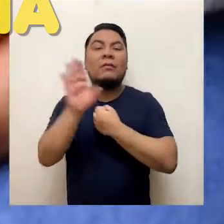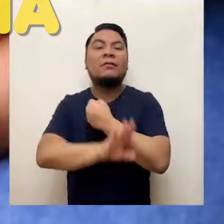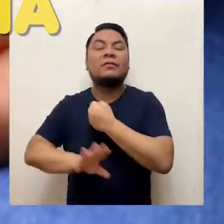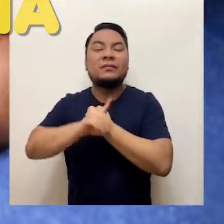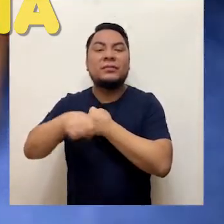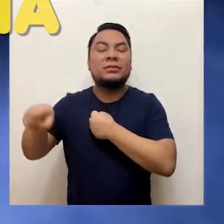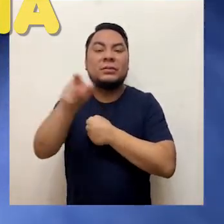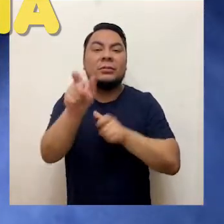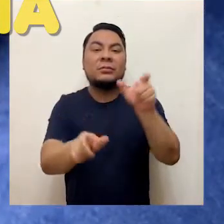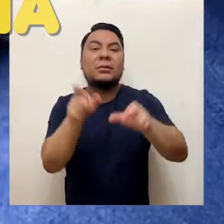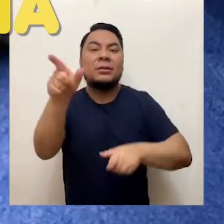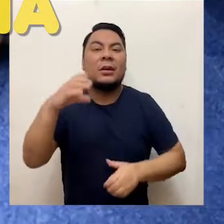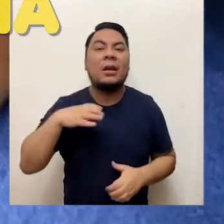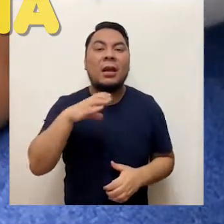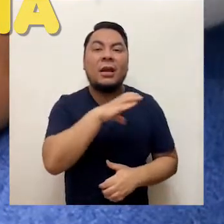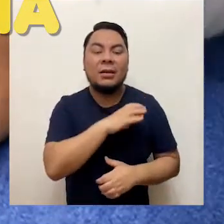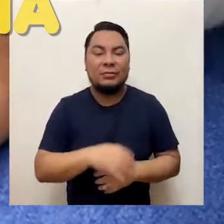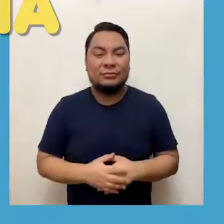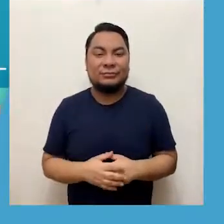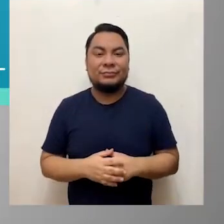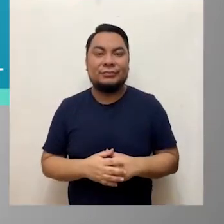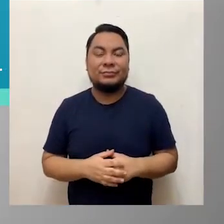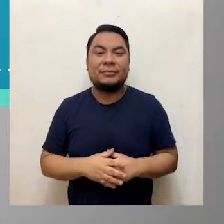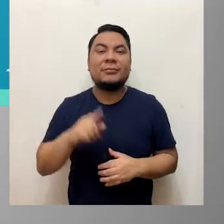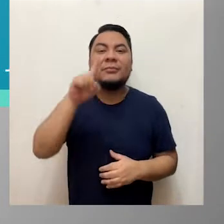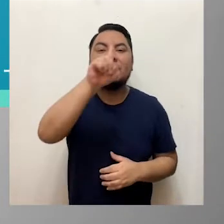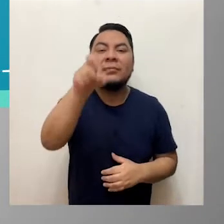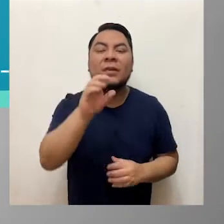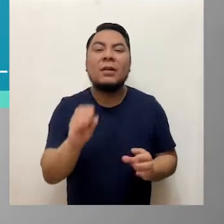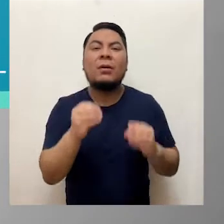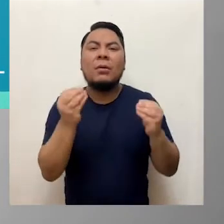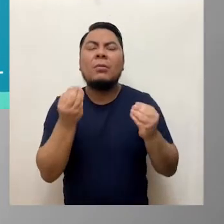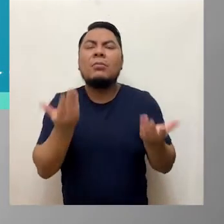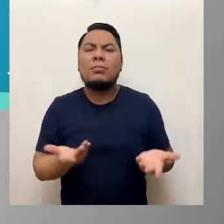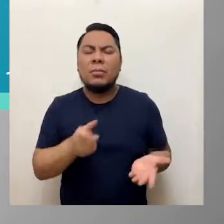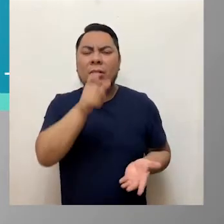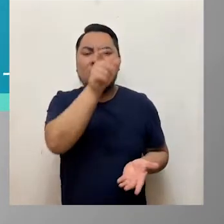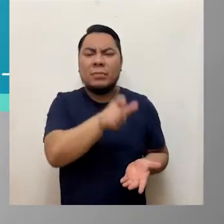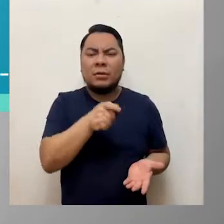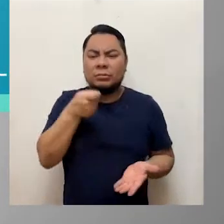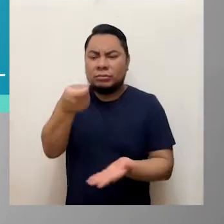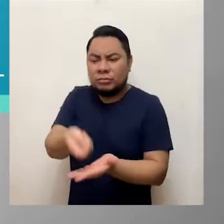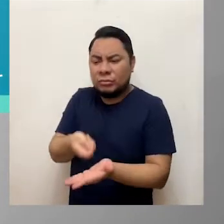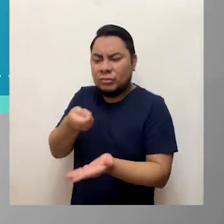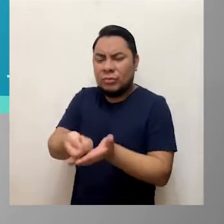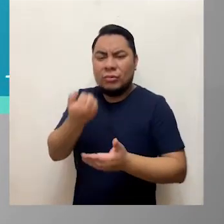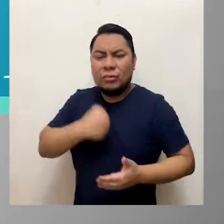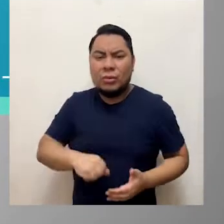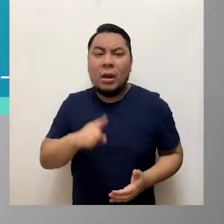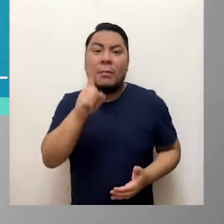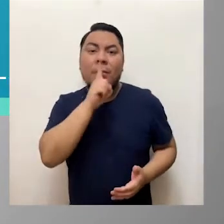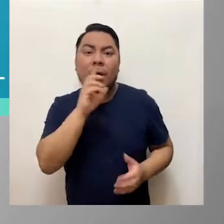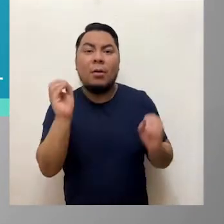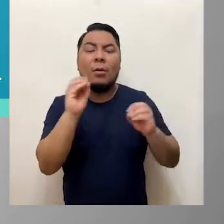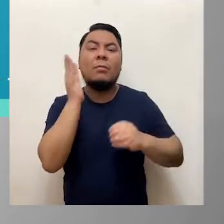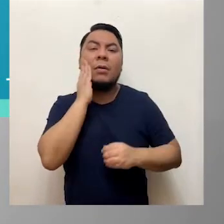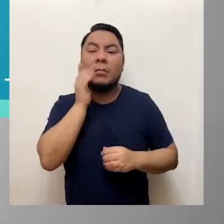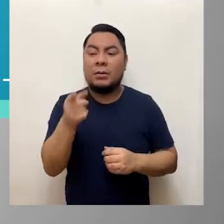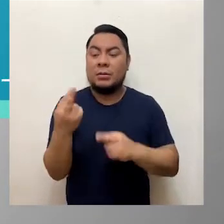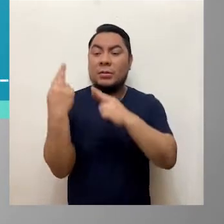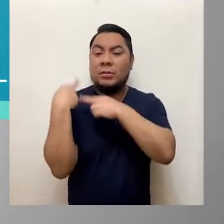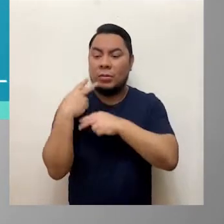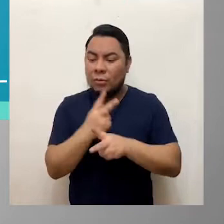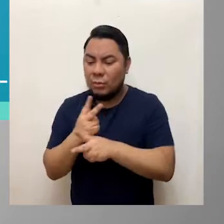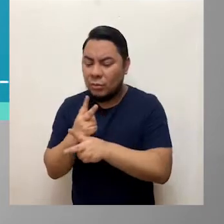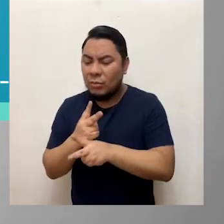defensor público de víctimas del Callao. ¿Cómo puede afrontar los gastos de manutención de sus hijos el padre o la madre que tiene a cargo